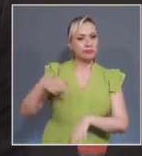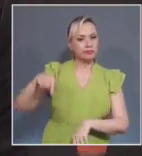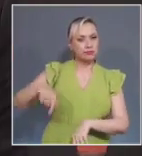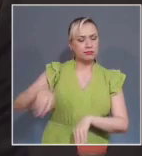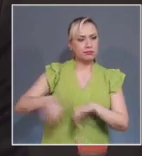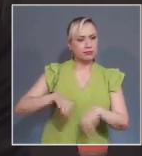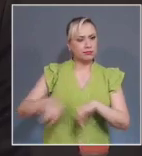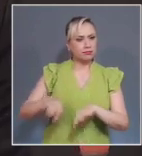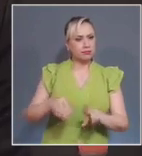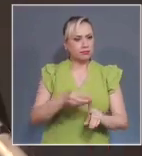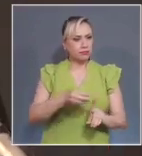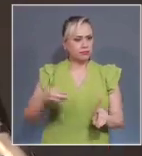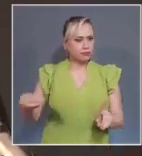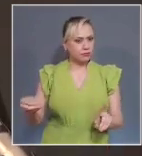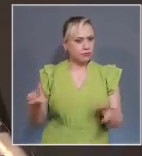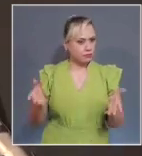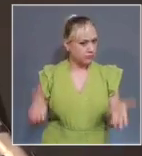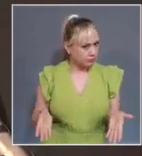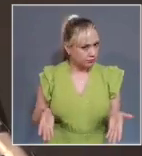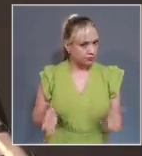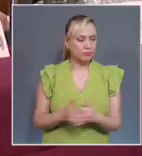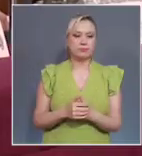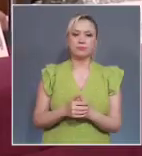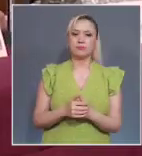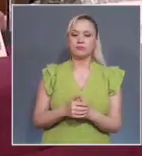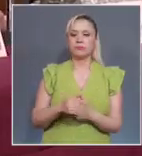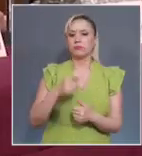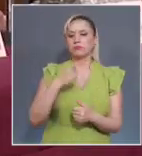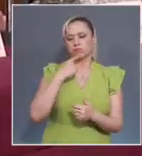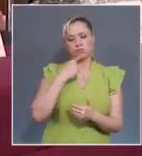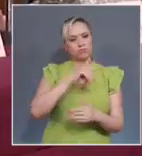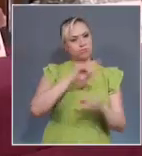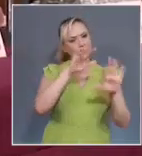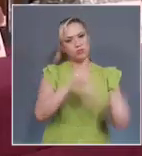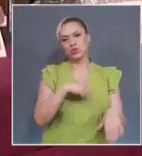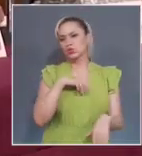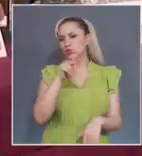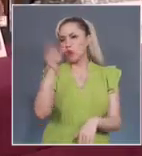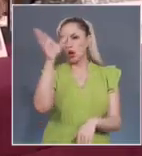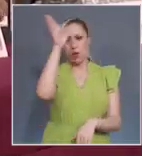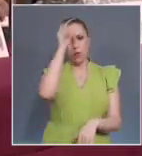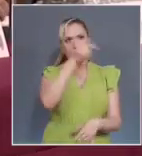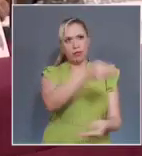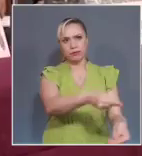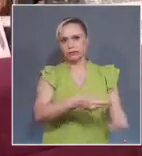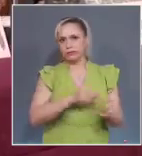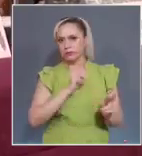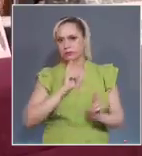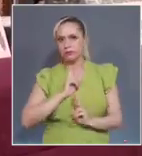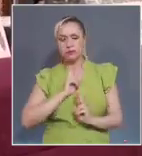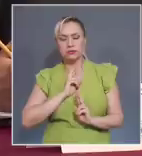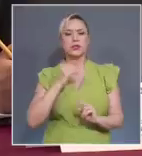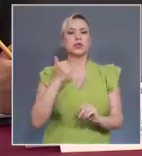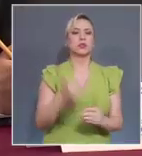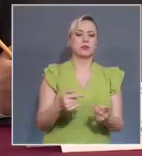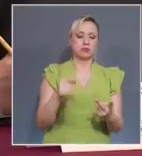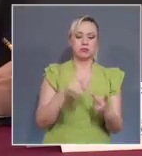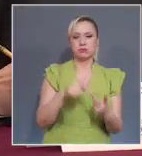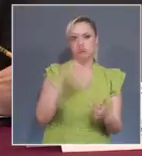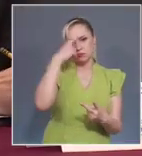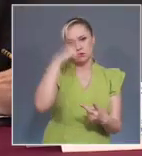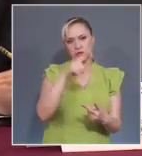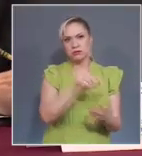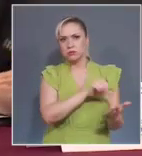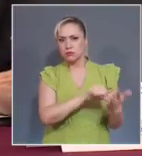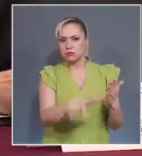El recurso de reclamación y la procedencia del recurso de revocación de responsabilidades administrativas fueron los temas